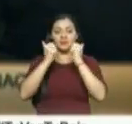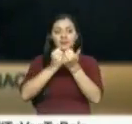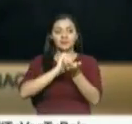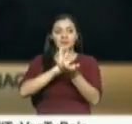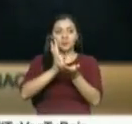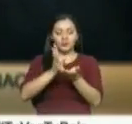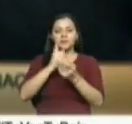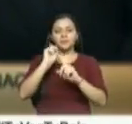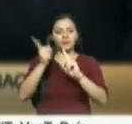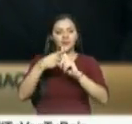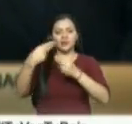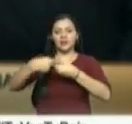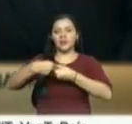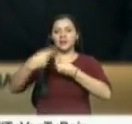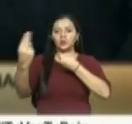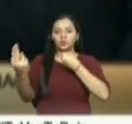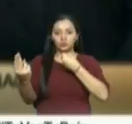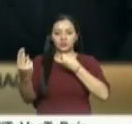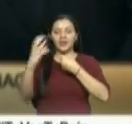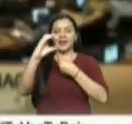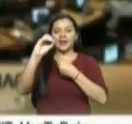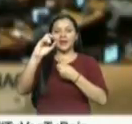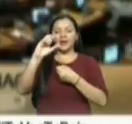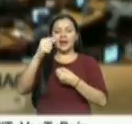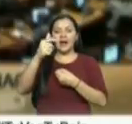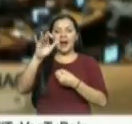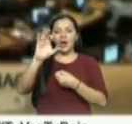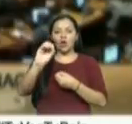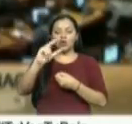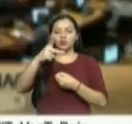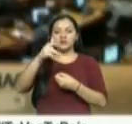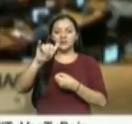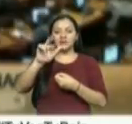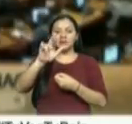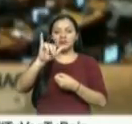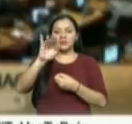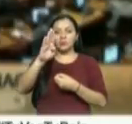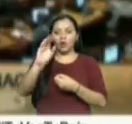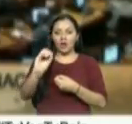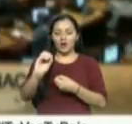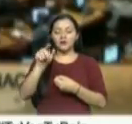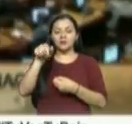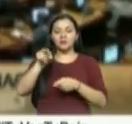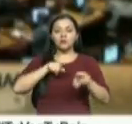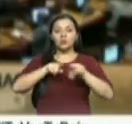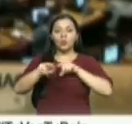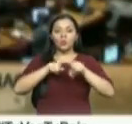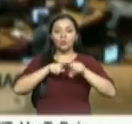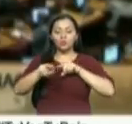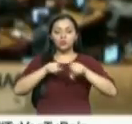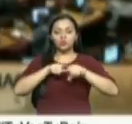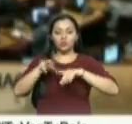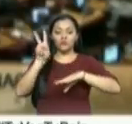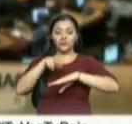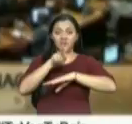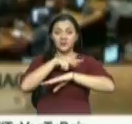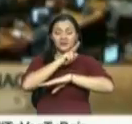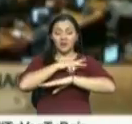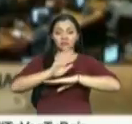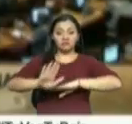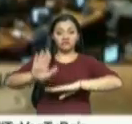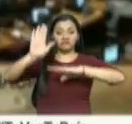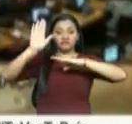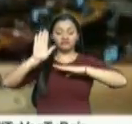la renuncia del fiscal saliente, Galo Chiriboga Zambrano. Como es de su conocimiento, el concurso para ocupar el cargo de Fiscal General del